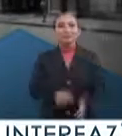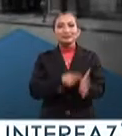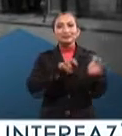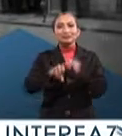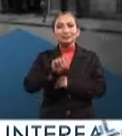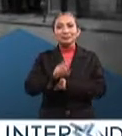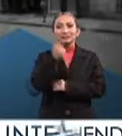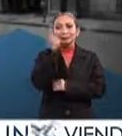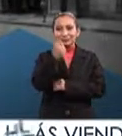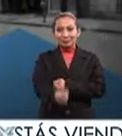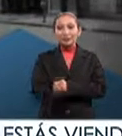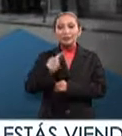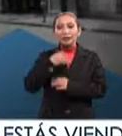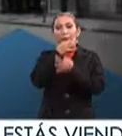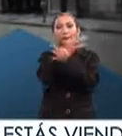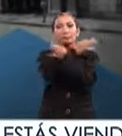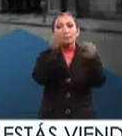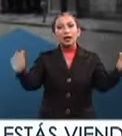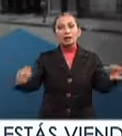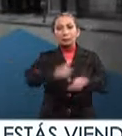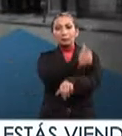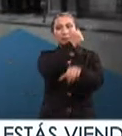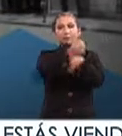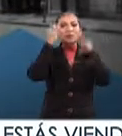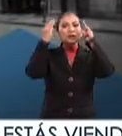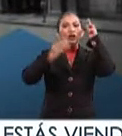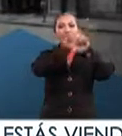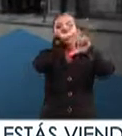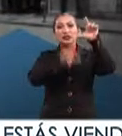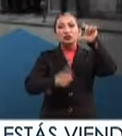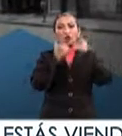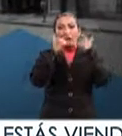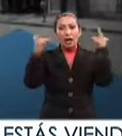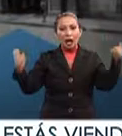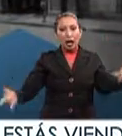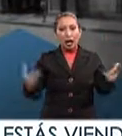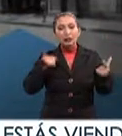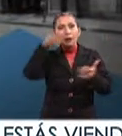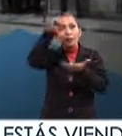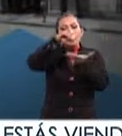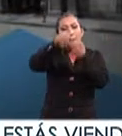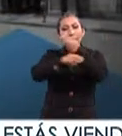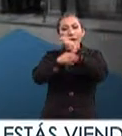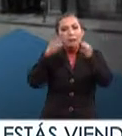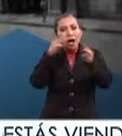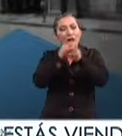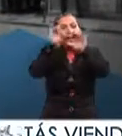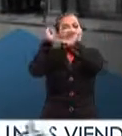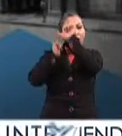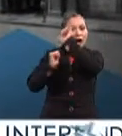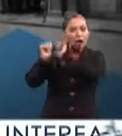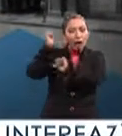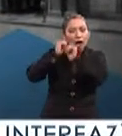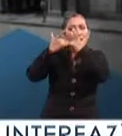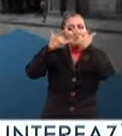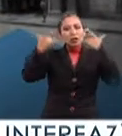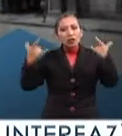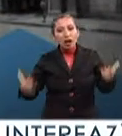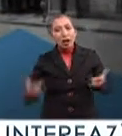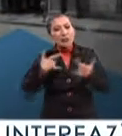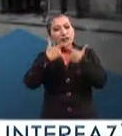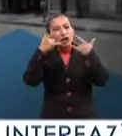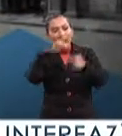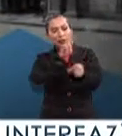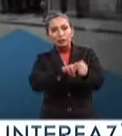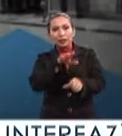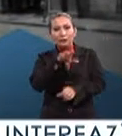En 1831 se decreta la creación del Museo Nacional de Historia. Reúne material arqueológico, histórico y de